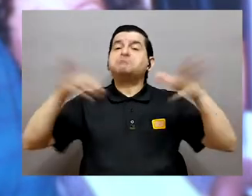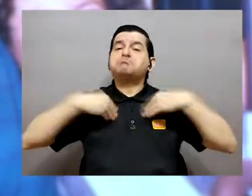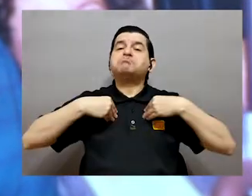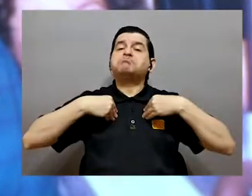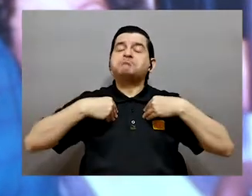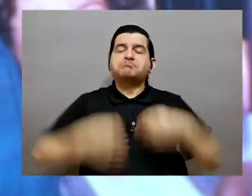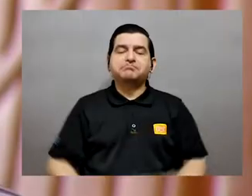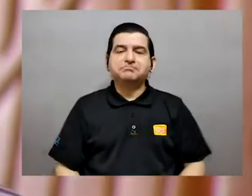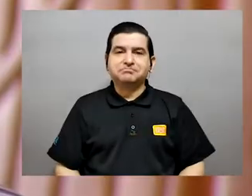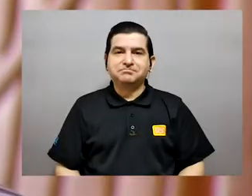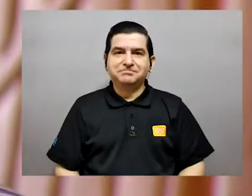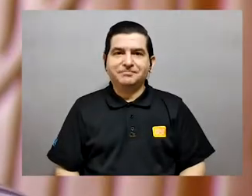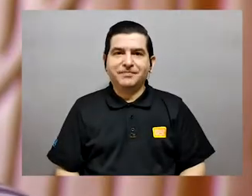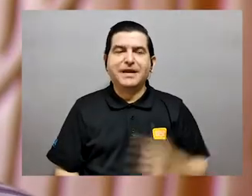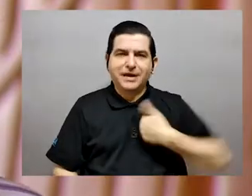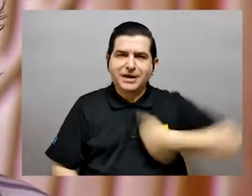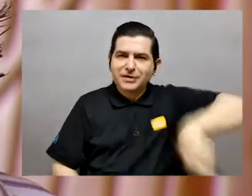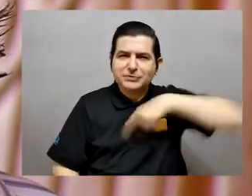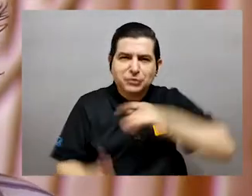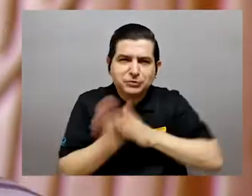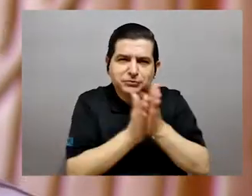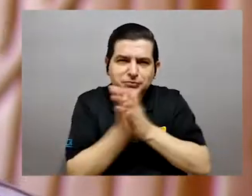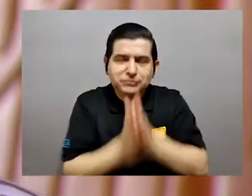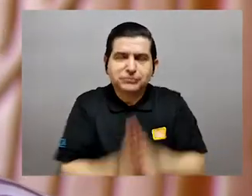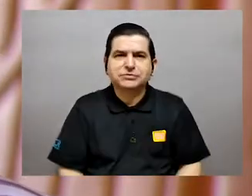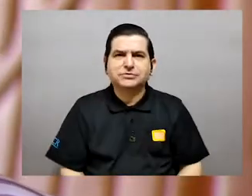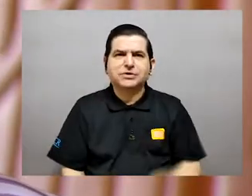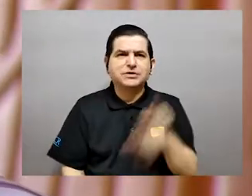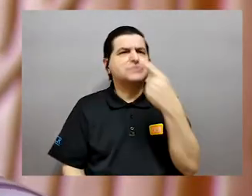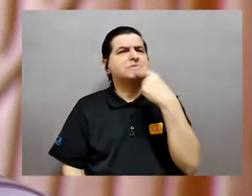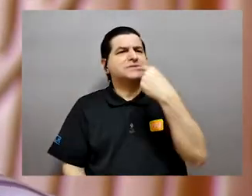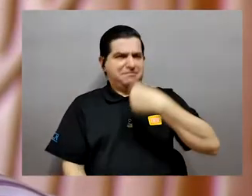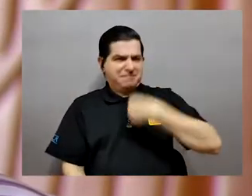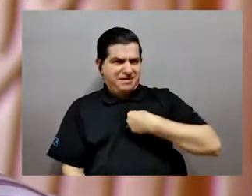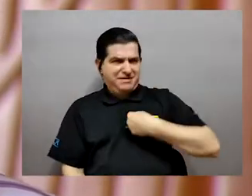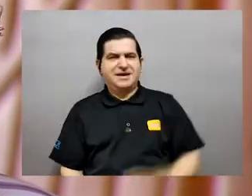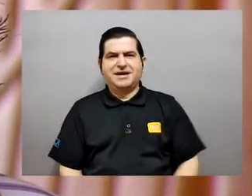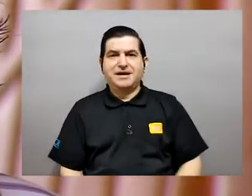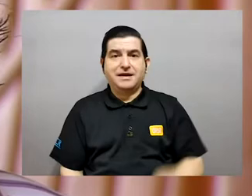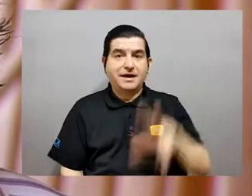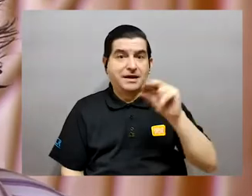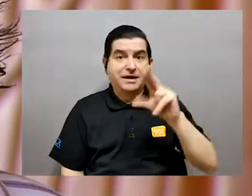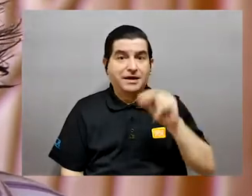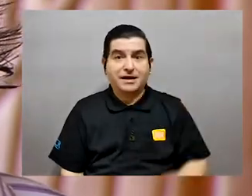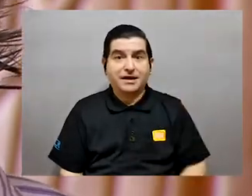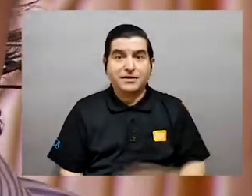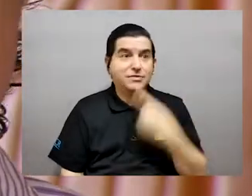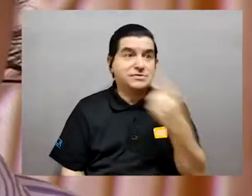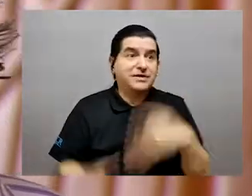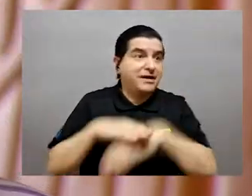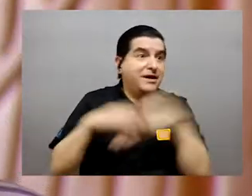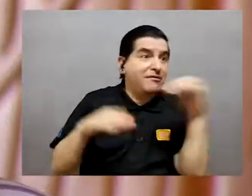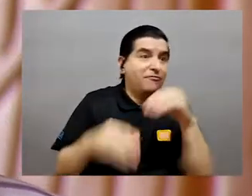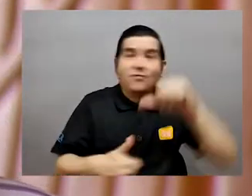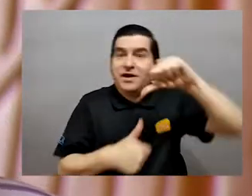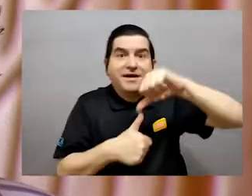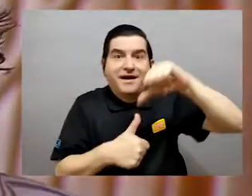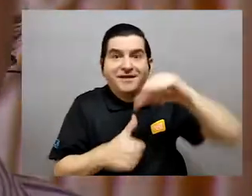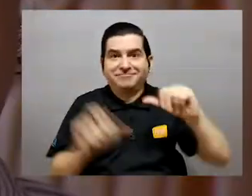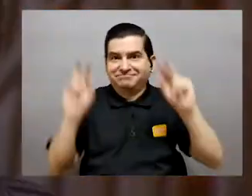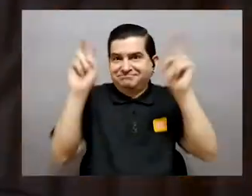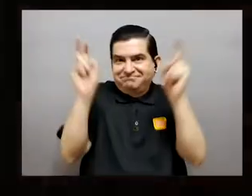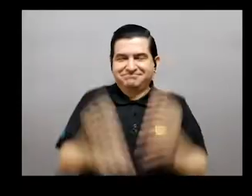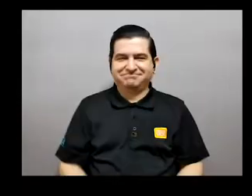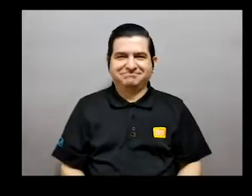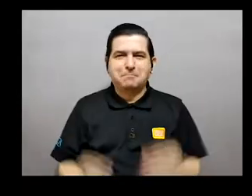Y estudiaron, hicieron todo casi como, digamos, como en un hogar donde